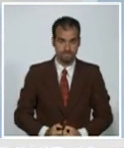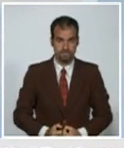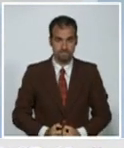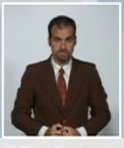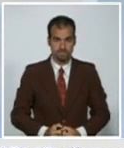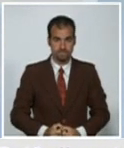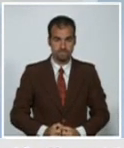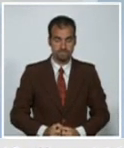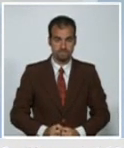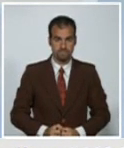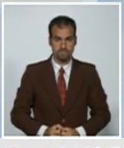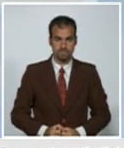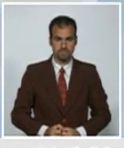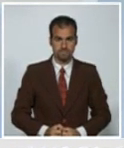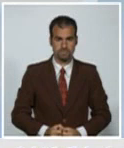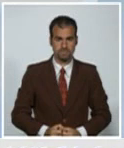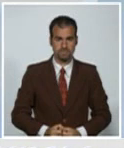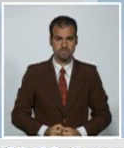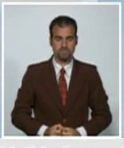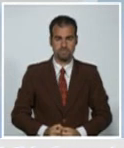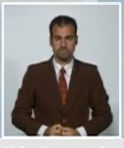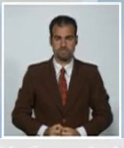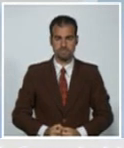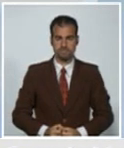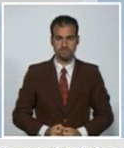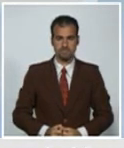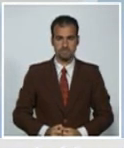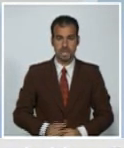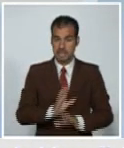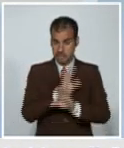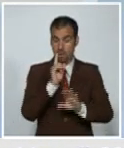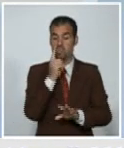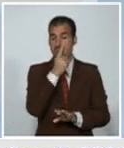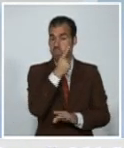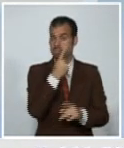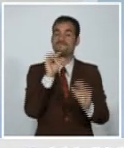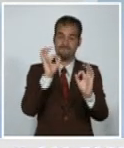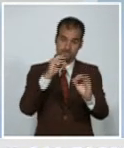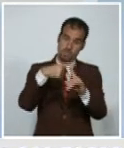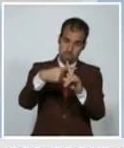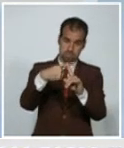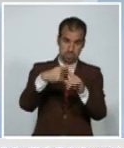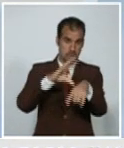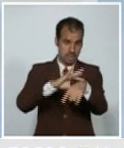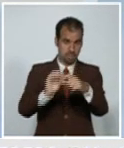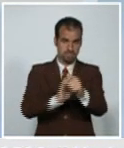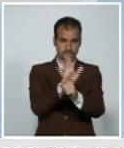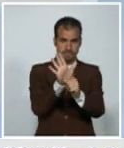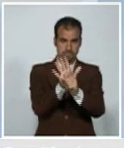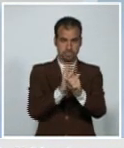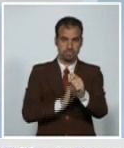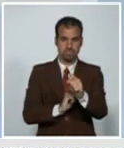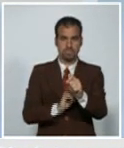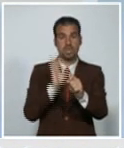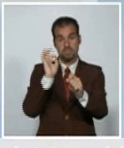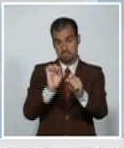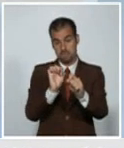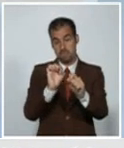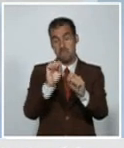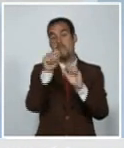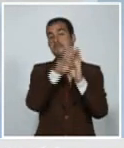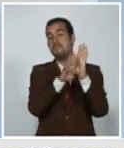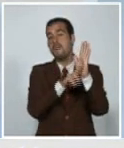con COVID-19, que tienen el PCR positivo todavía y que por el protocolo de Cuba